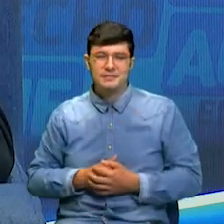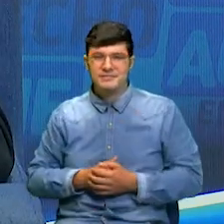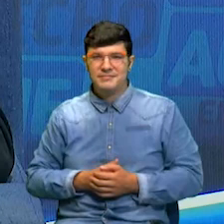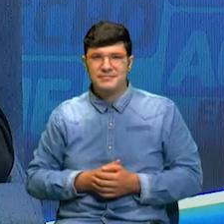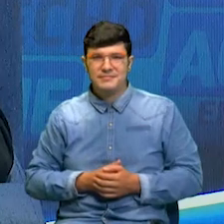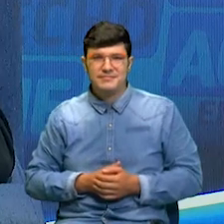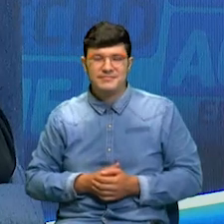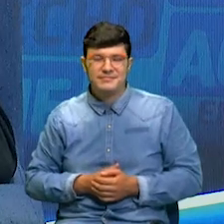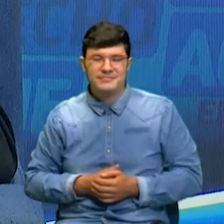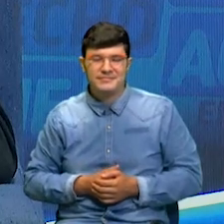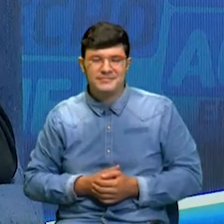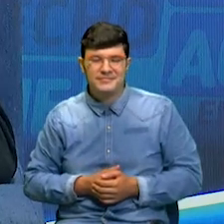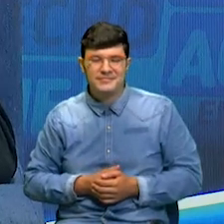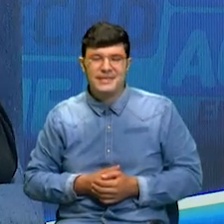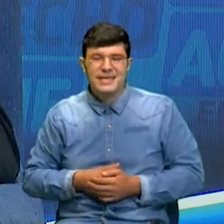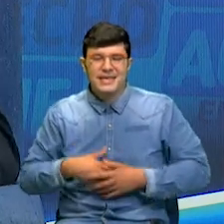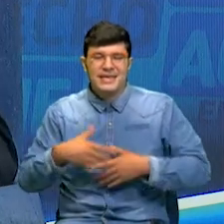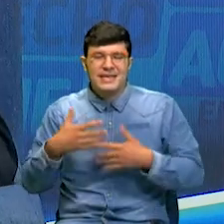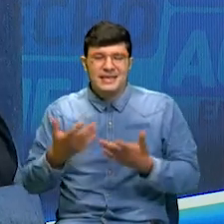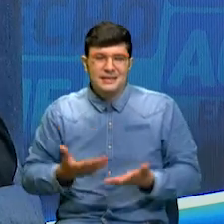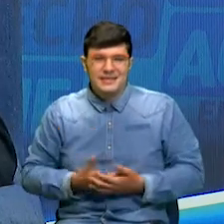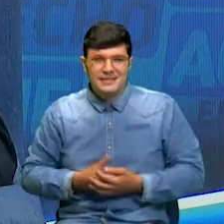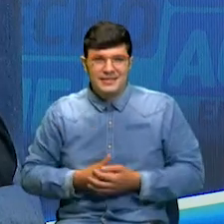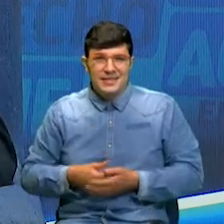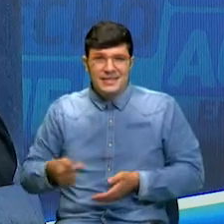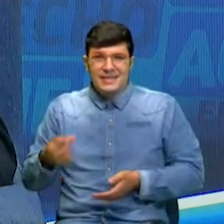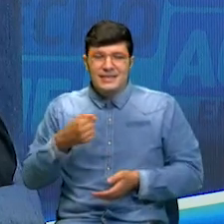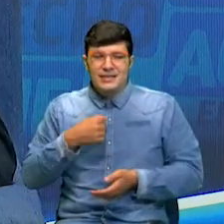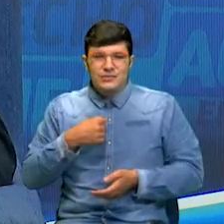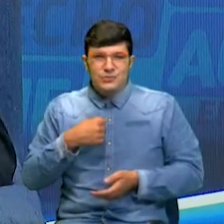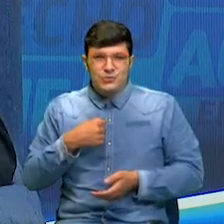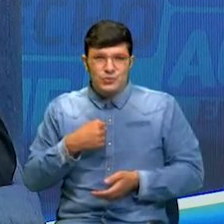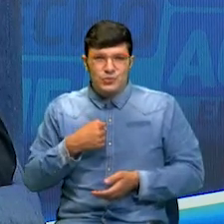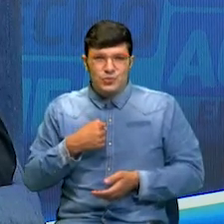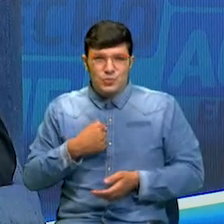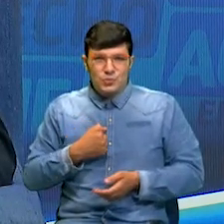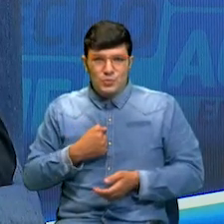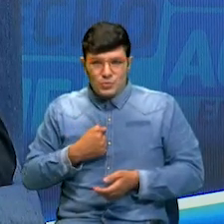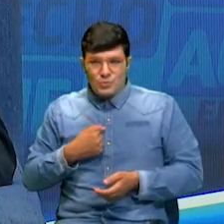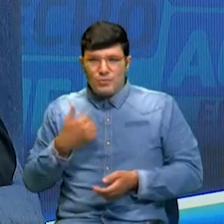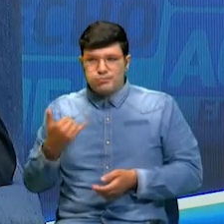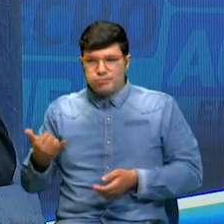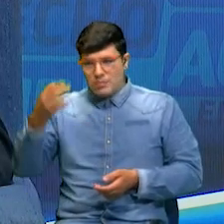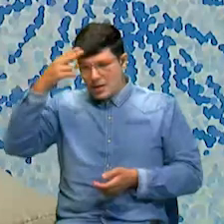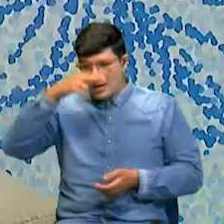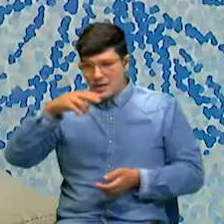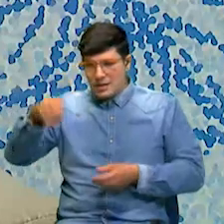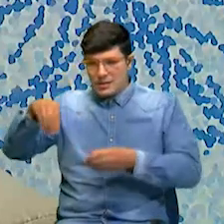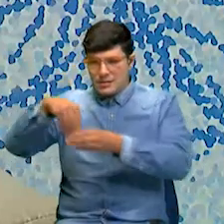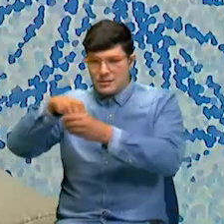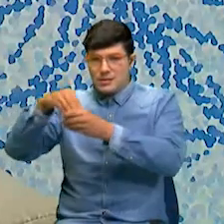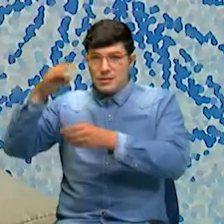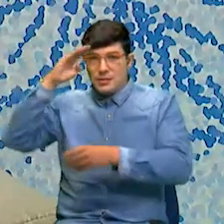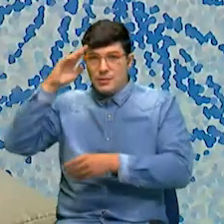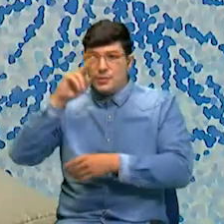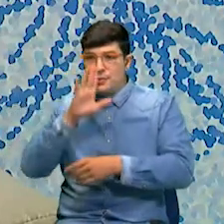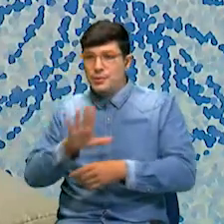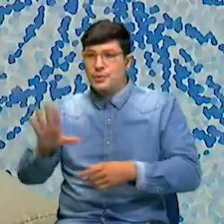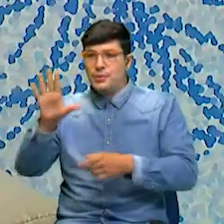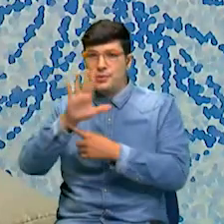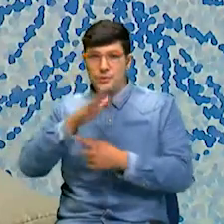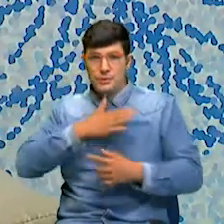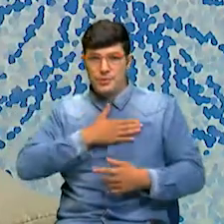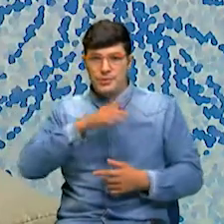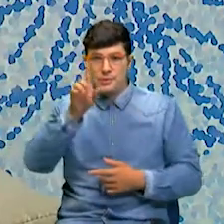Hágame un favor. Es que yo tengo un hijo que está en la policía, ¿sí? Sí. Yo tengo